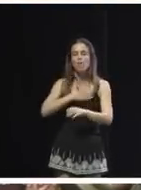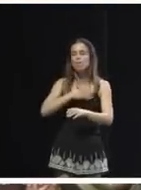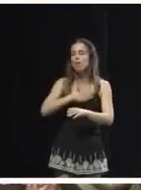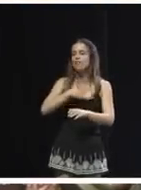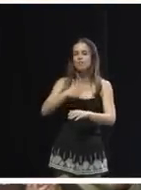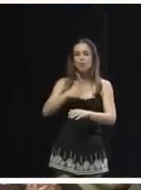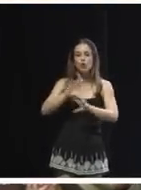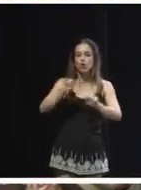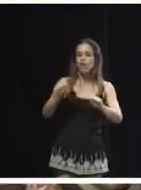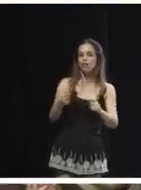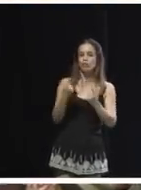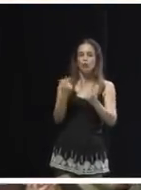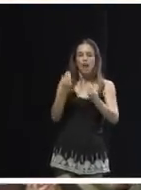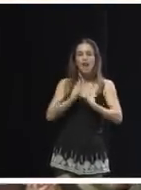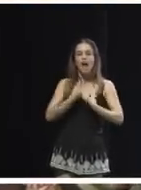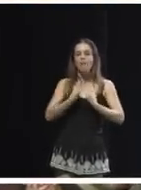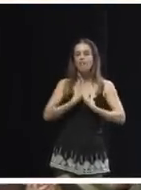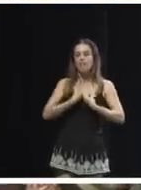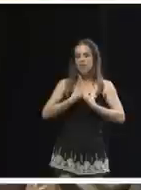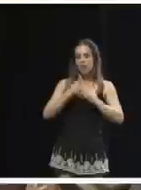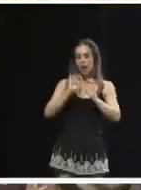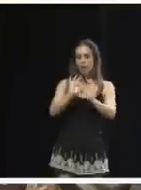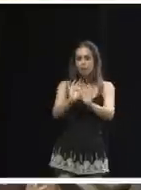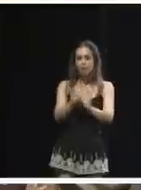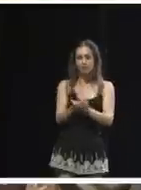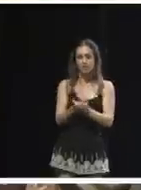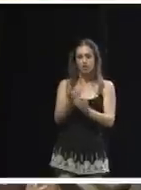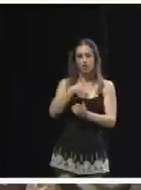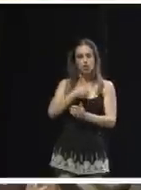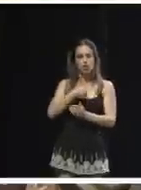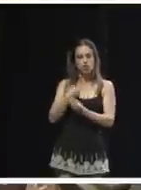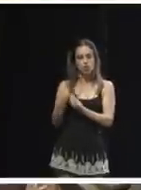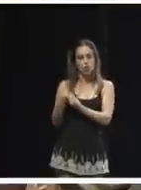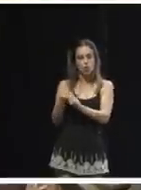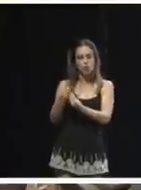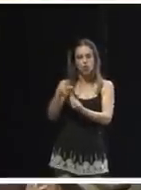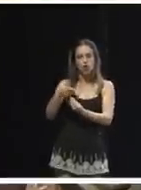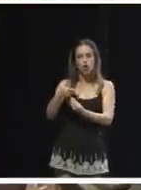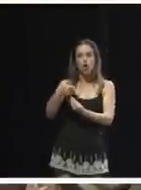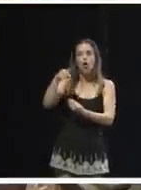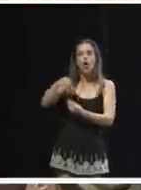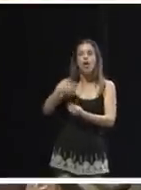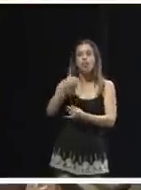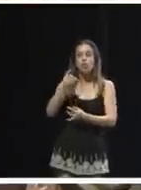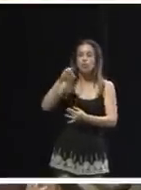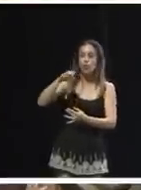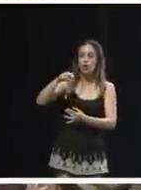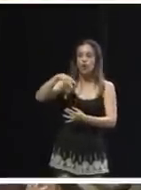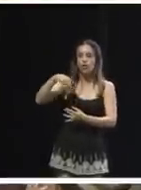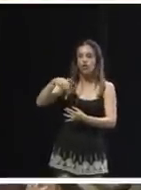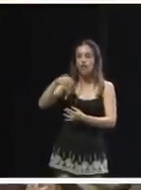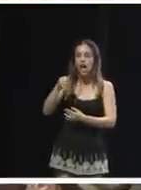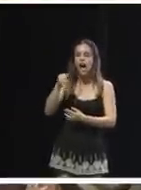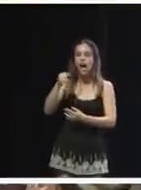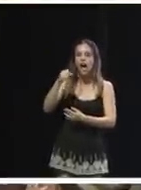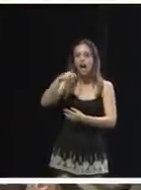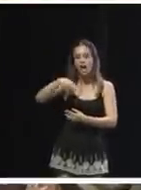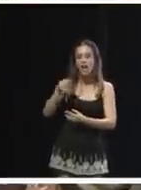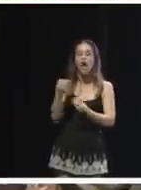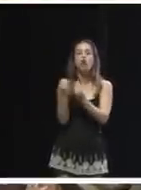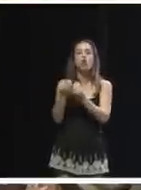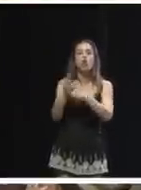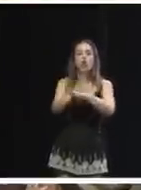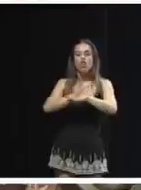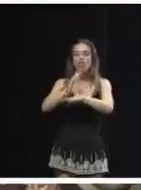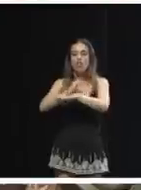y la vida. He estado con Ernest Urtasun en Doñana. He estado con los científicos. He